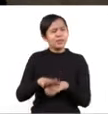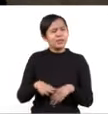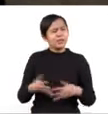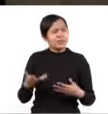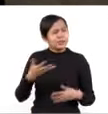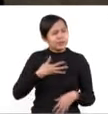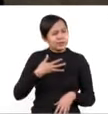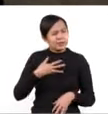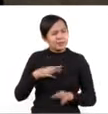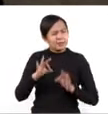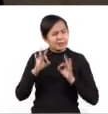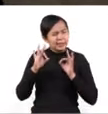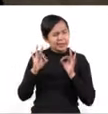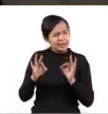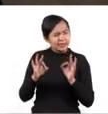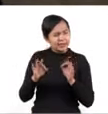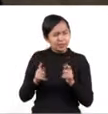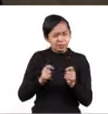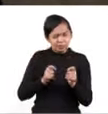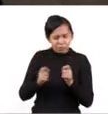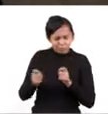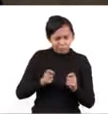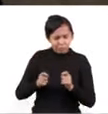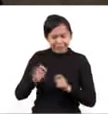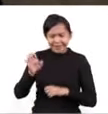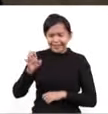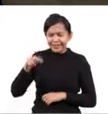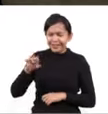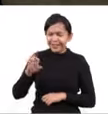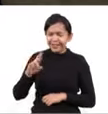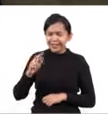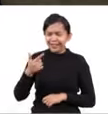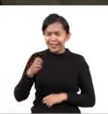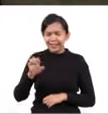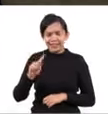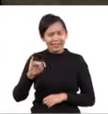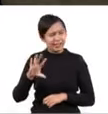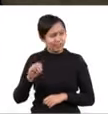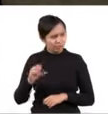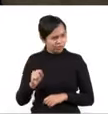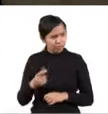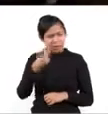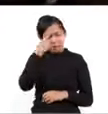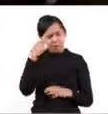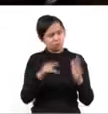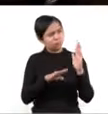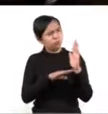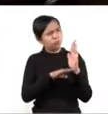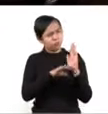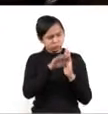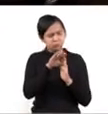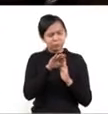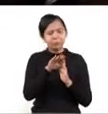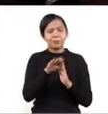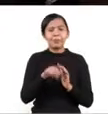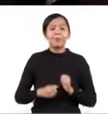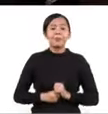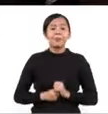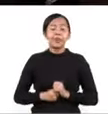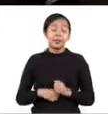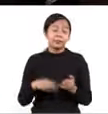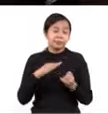sobre sus energéticos para fortalecer su soberanía y su desarrollo en estos tiempos.